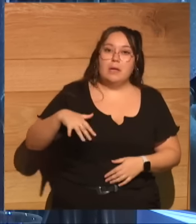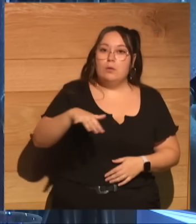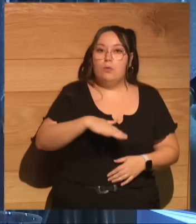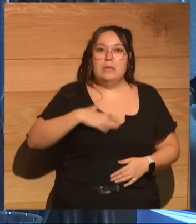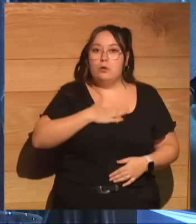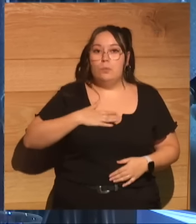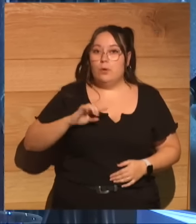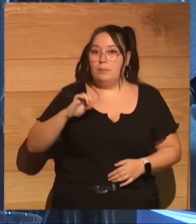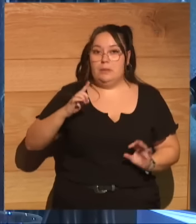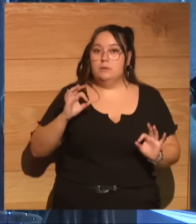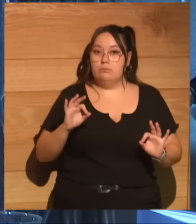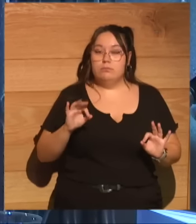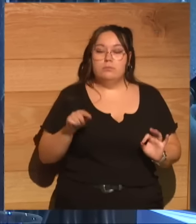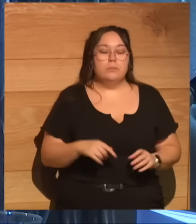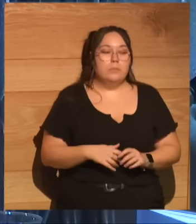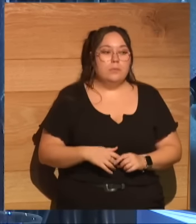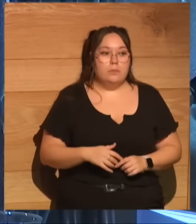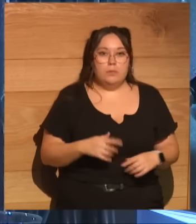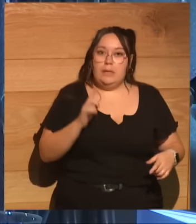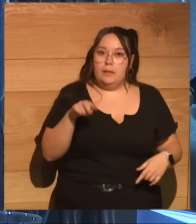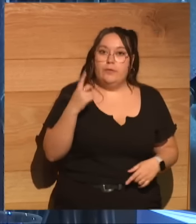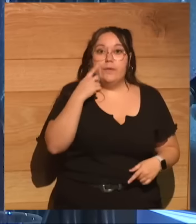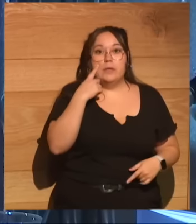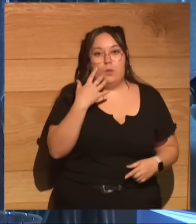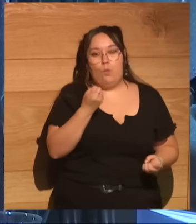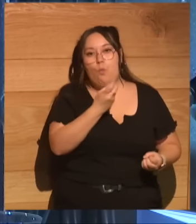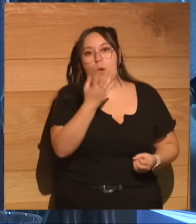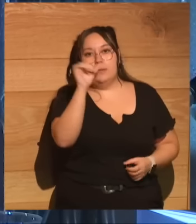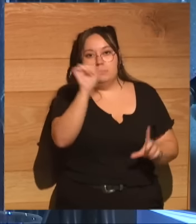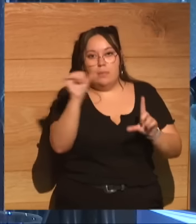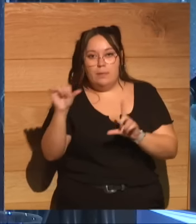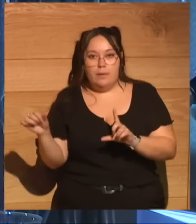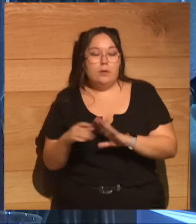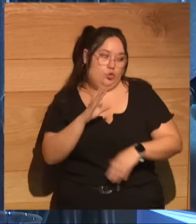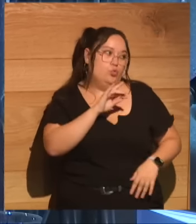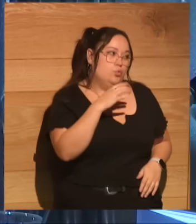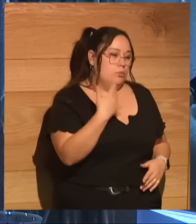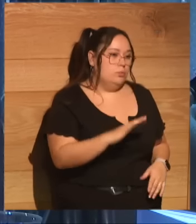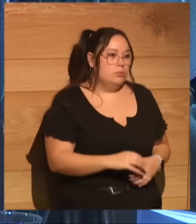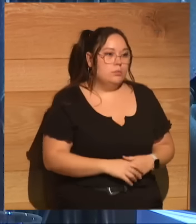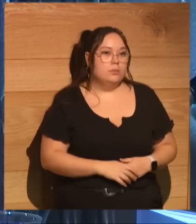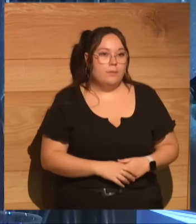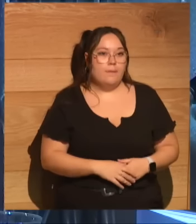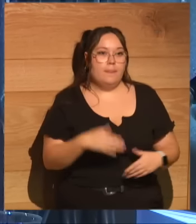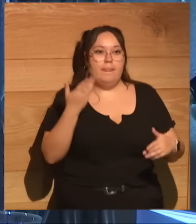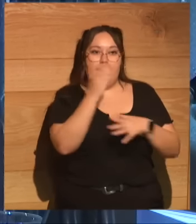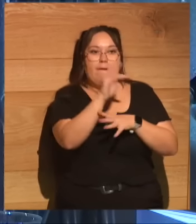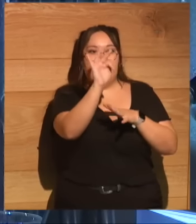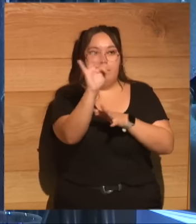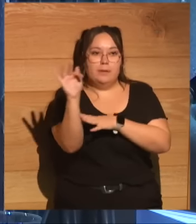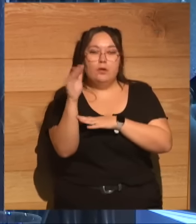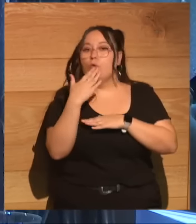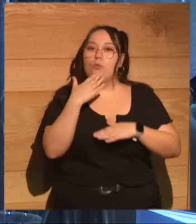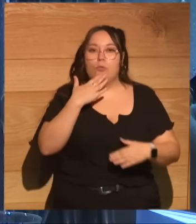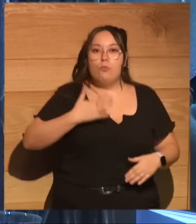más cómodo se sentía era el cementerio. Y luego, fíjate en cuántas películas no ha sacado... Eso lo sé, sí, eso lo sé. Claro, sí. No ha retratado ese cementerio como